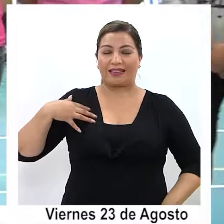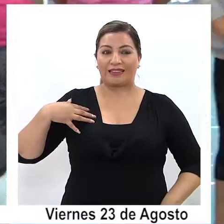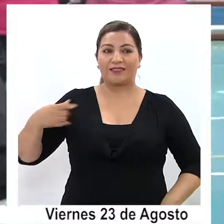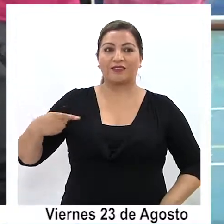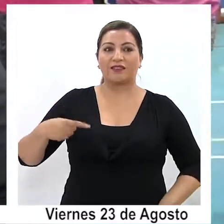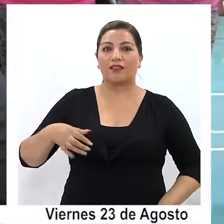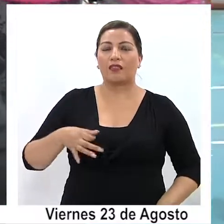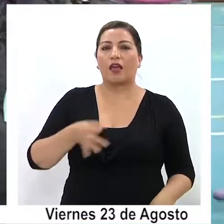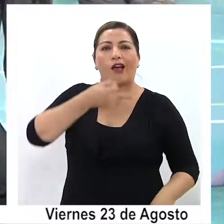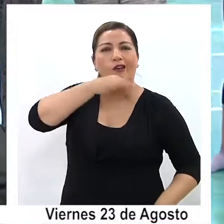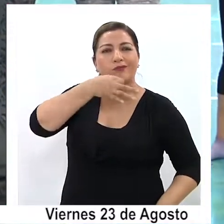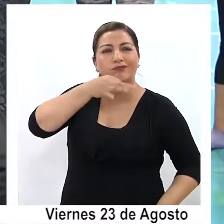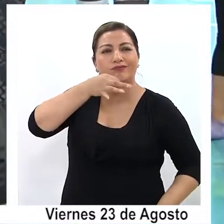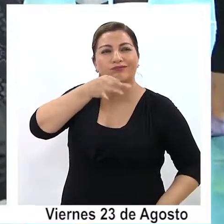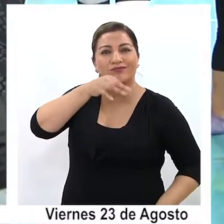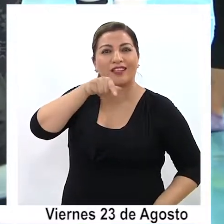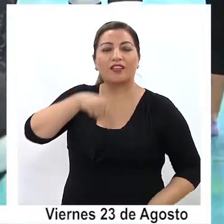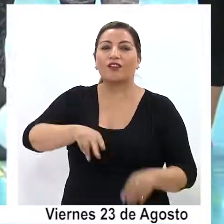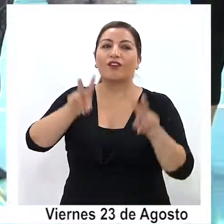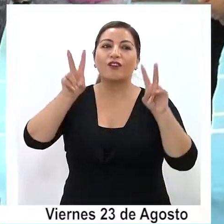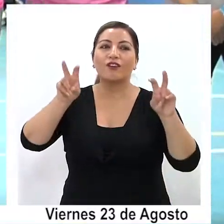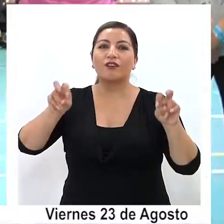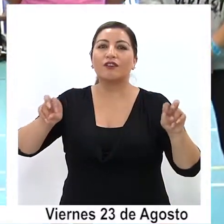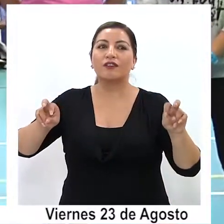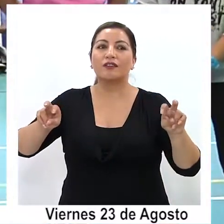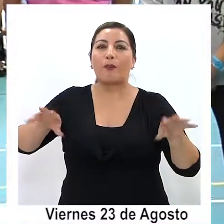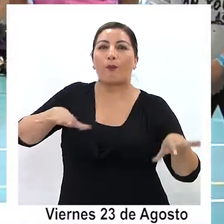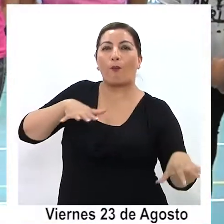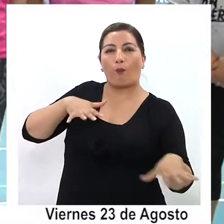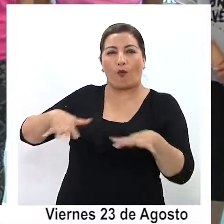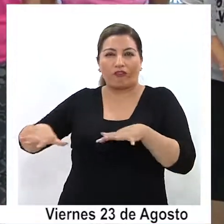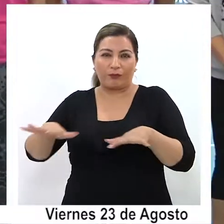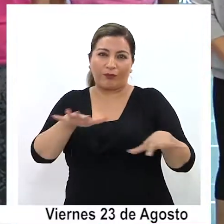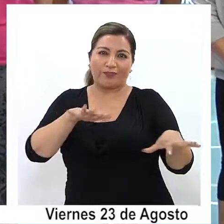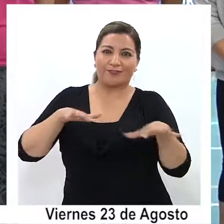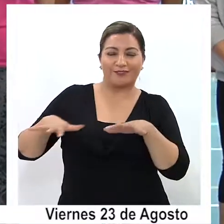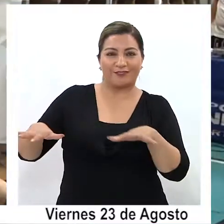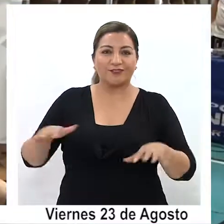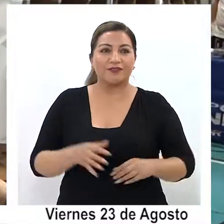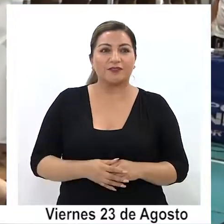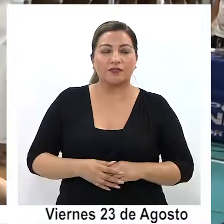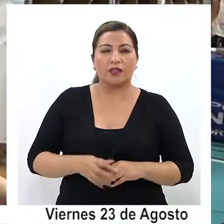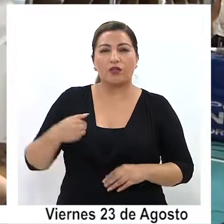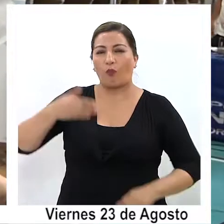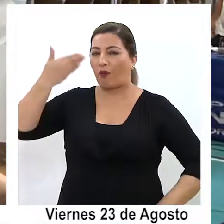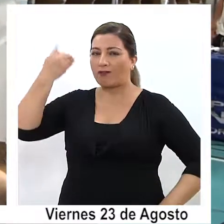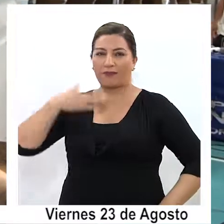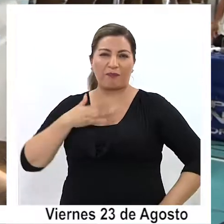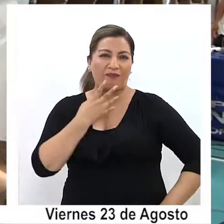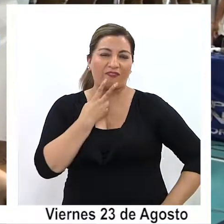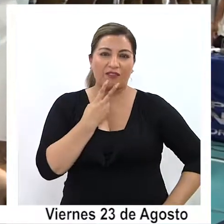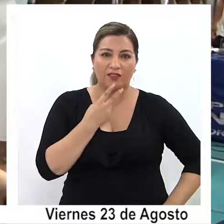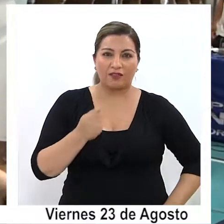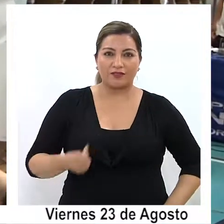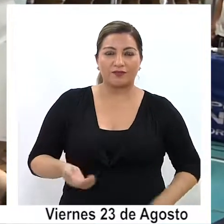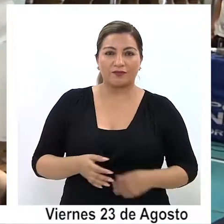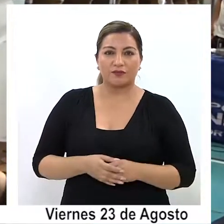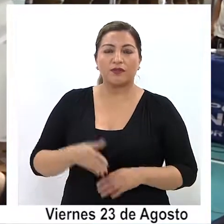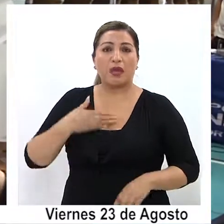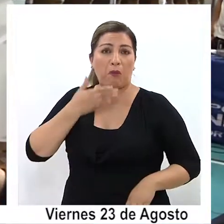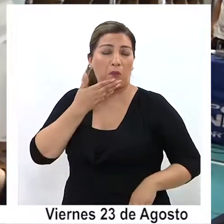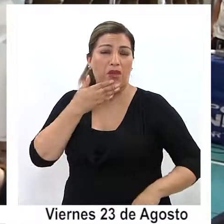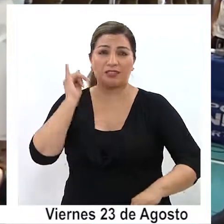Argentina, dictó una charla magistral sobre el arte del movimiento. En algún momento de mi vida fui